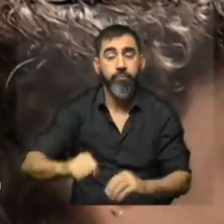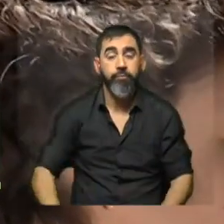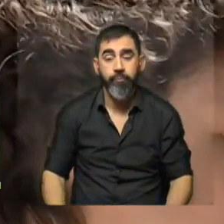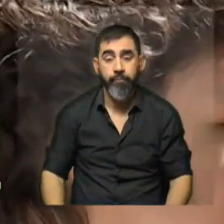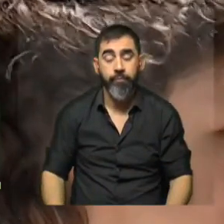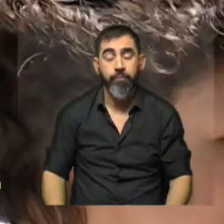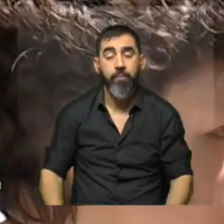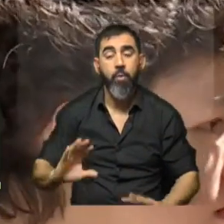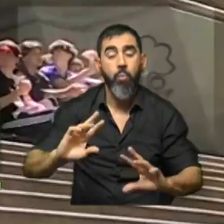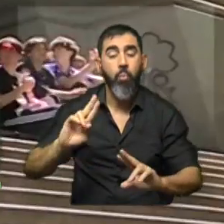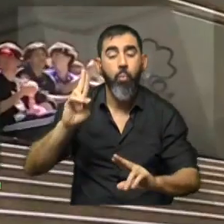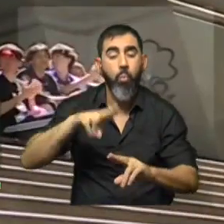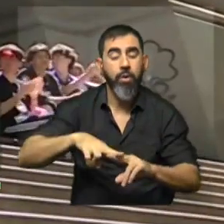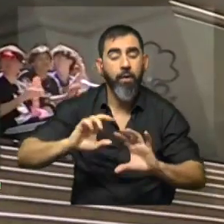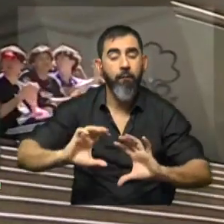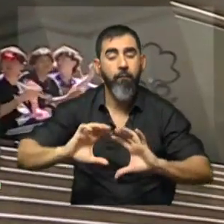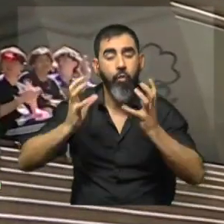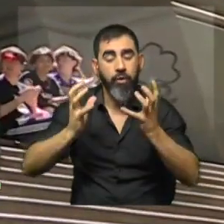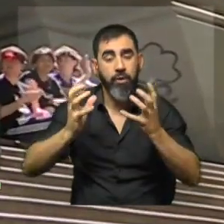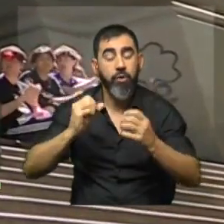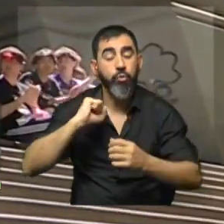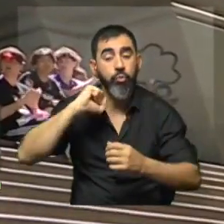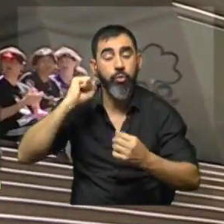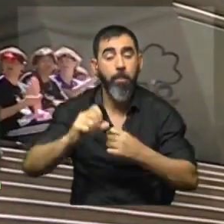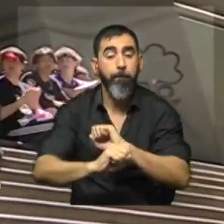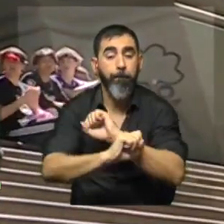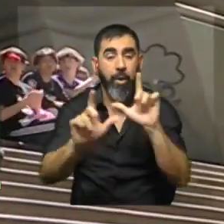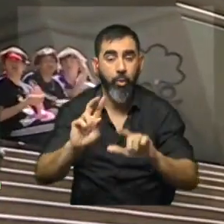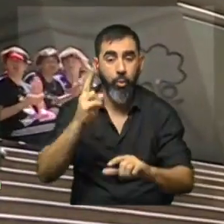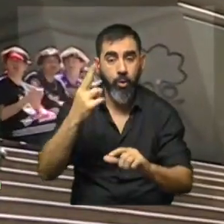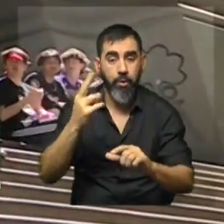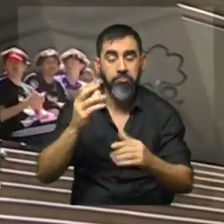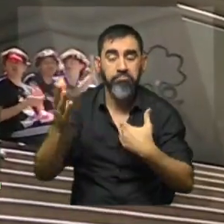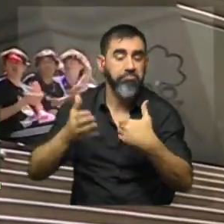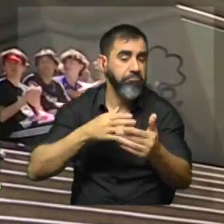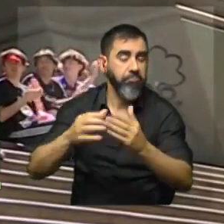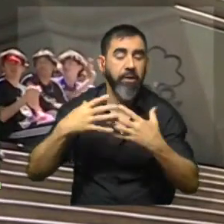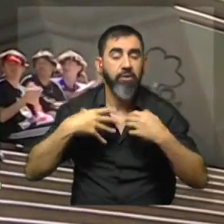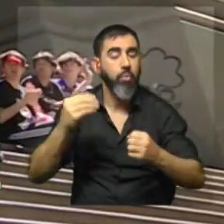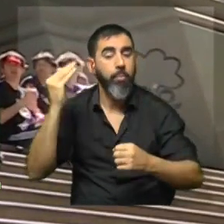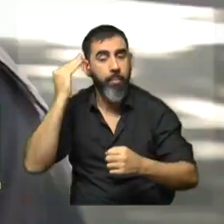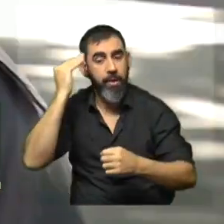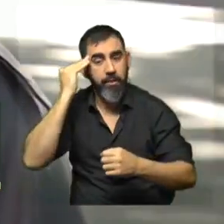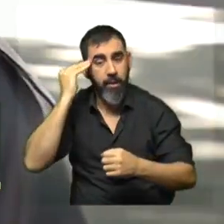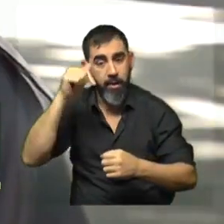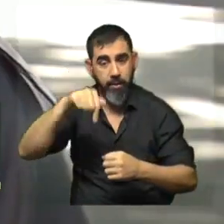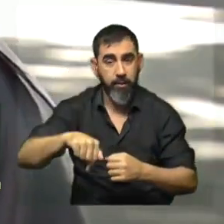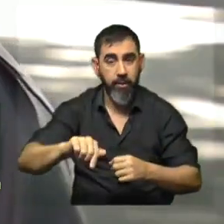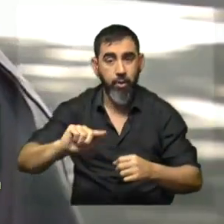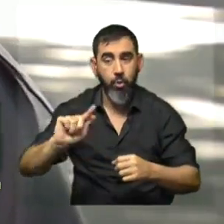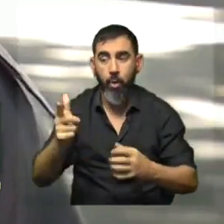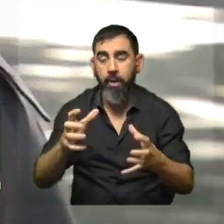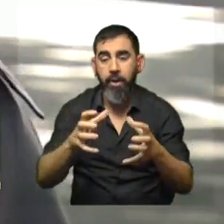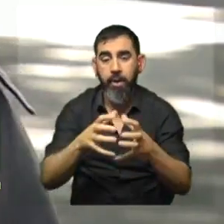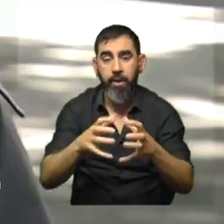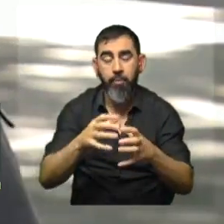y la muerte violenta más grande en nuestro país es el suicidio y no se está dando importancia a la salud mental. No hay equipos